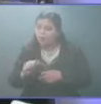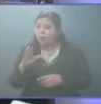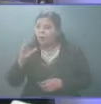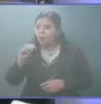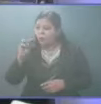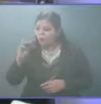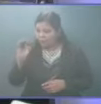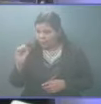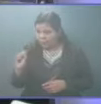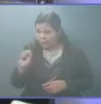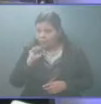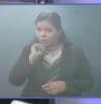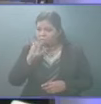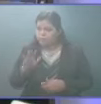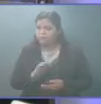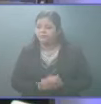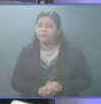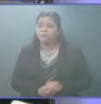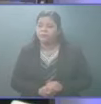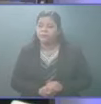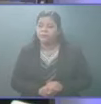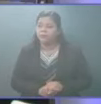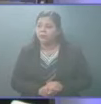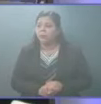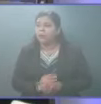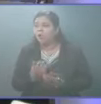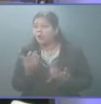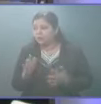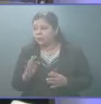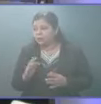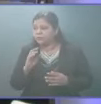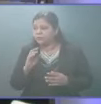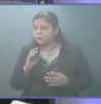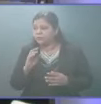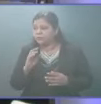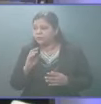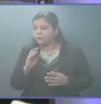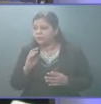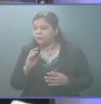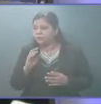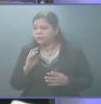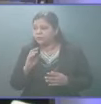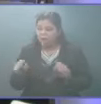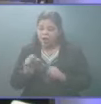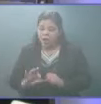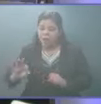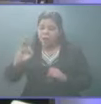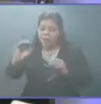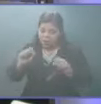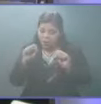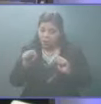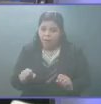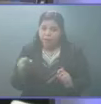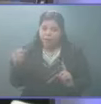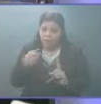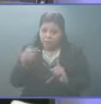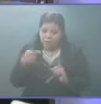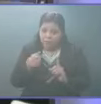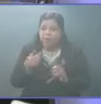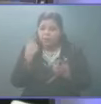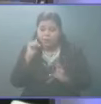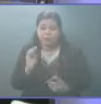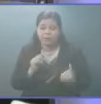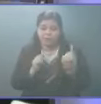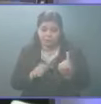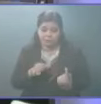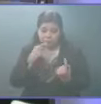OMS define o saca un esquema en el que existe la capacidad intrínseca de la persona, que es aquello que la